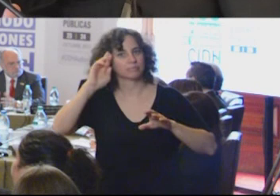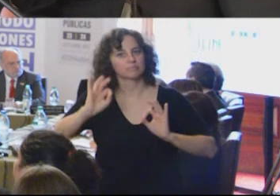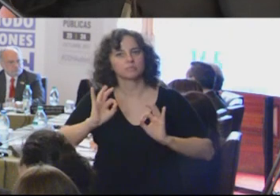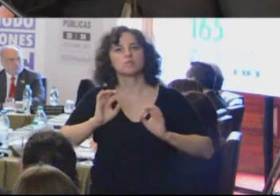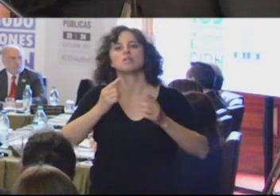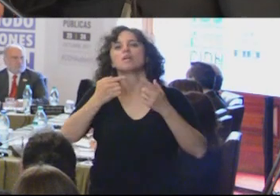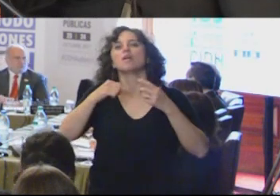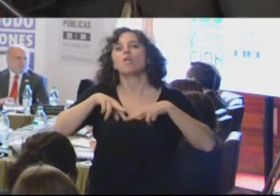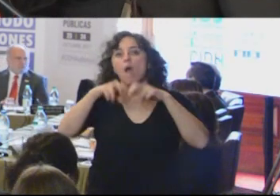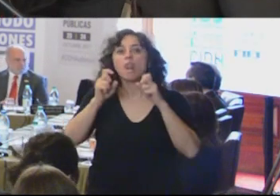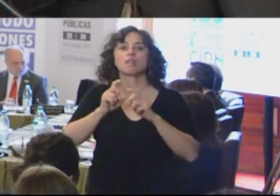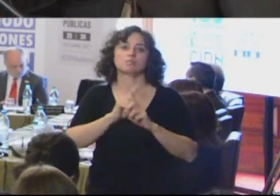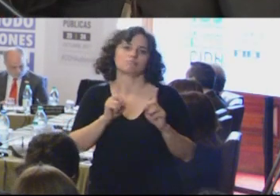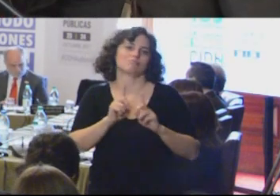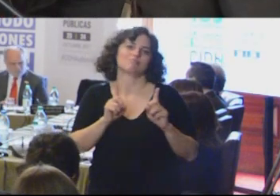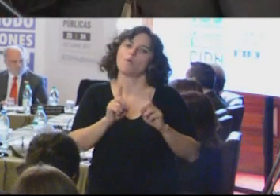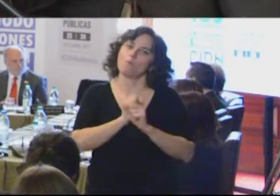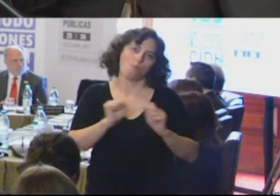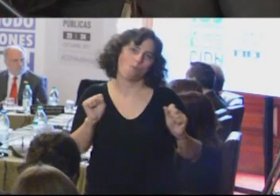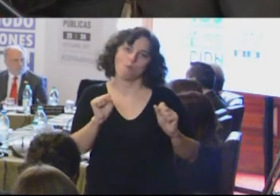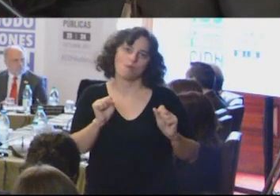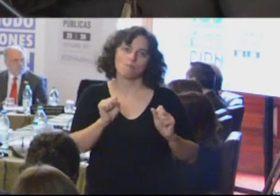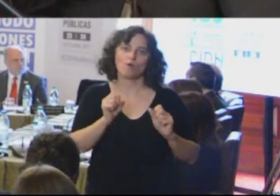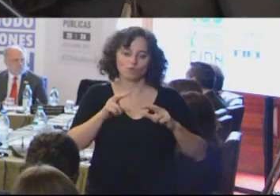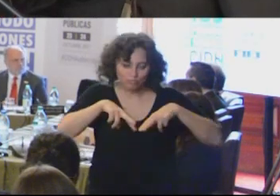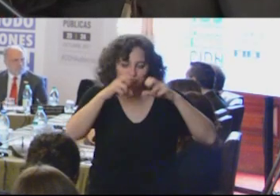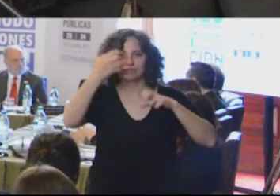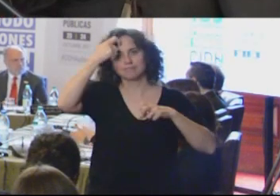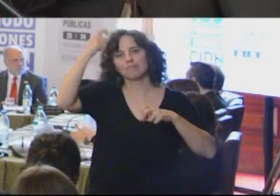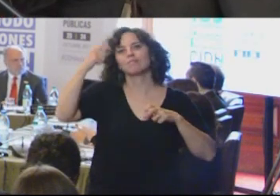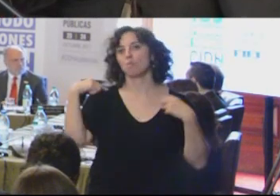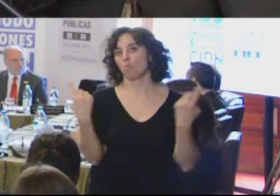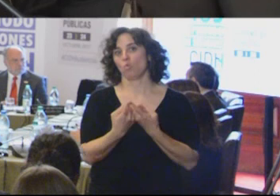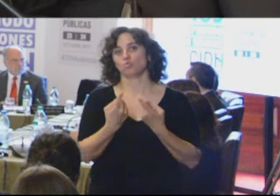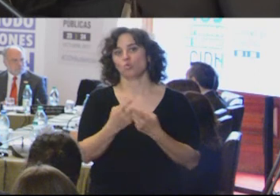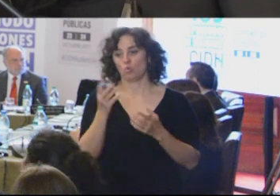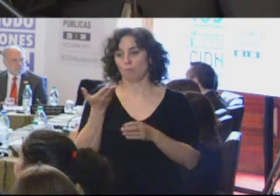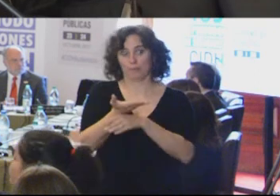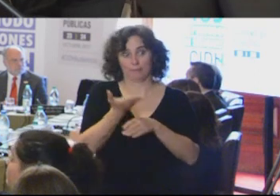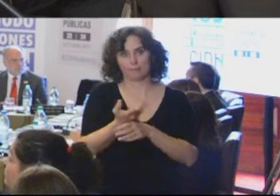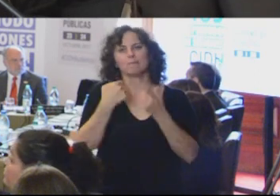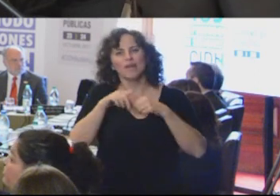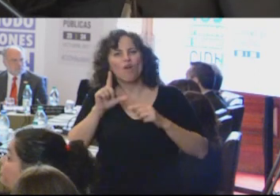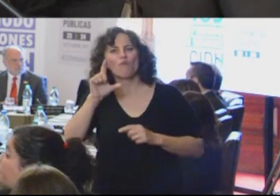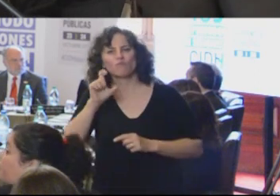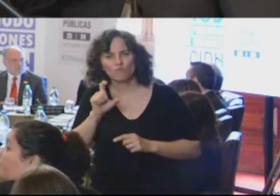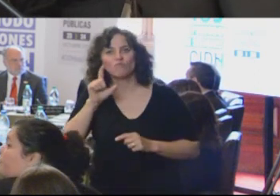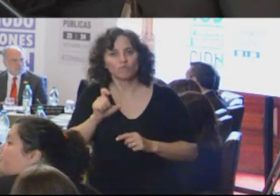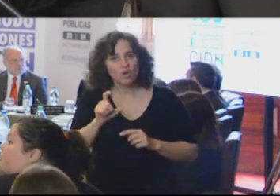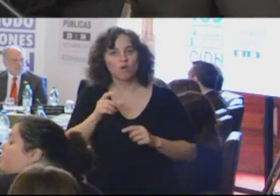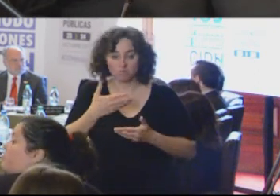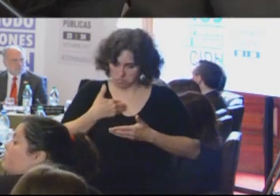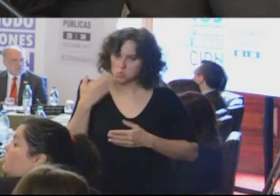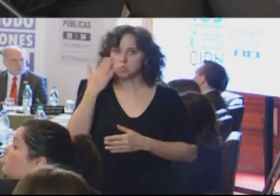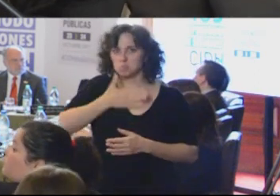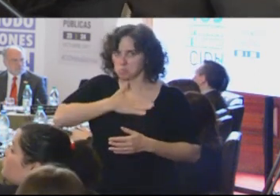análisis no corresponde a ese análisis científico que nosotros reclamamos pero obviamente compartimos